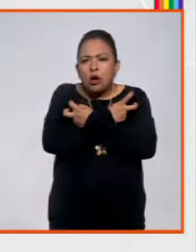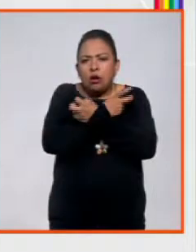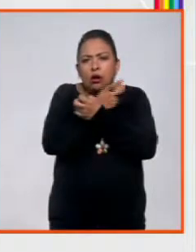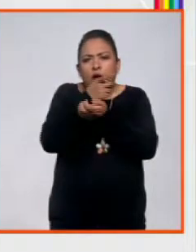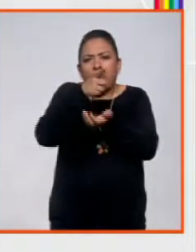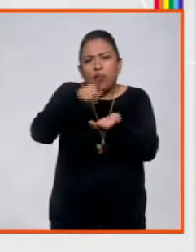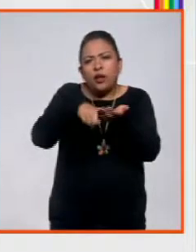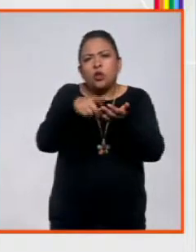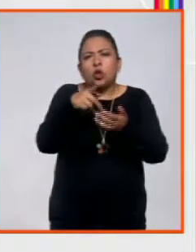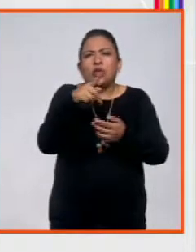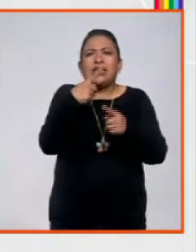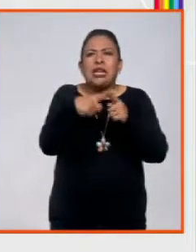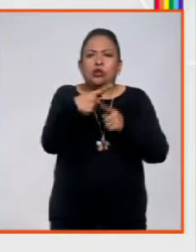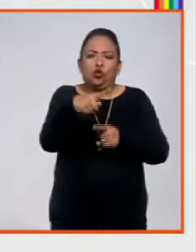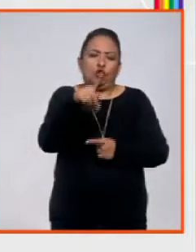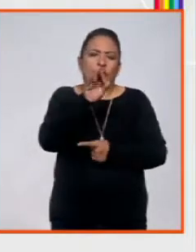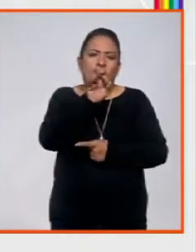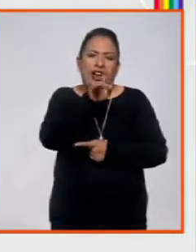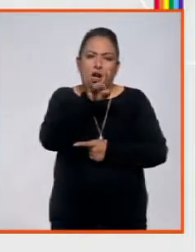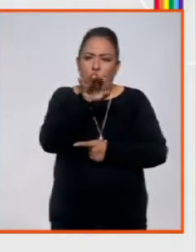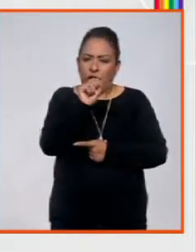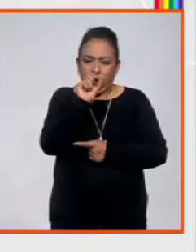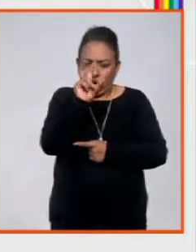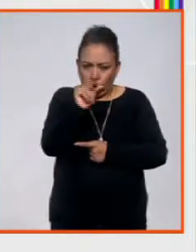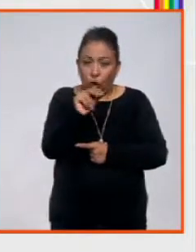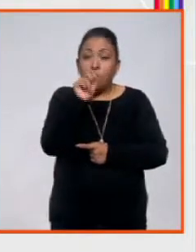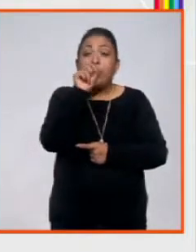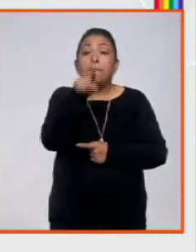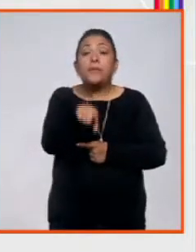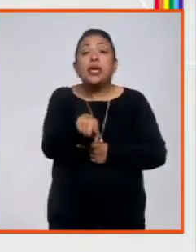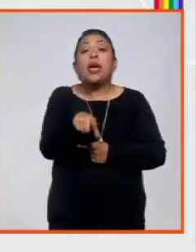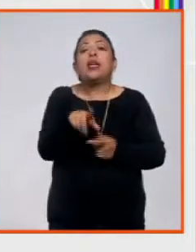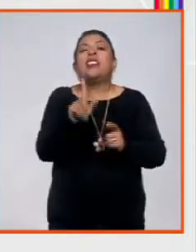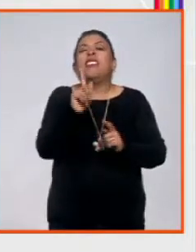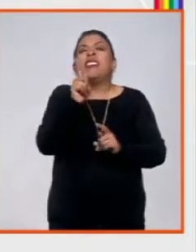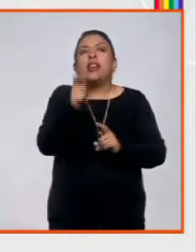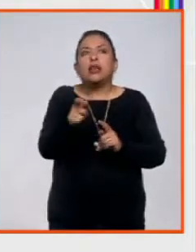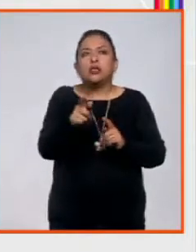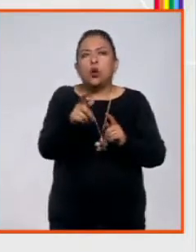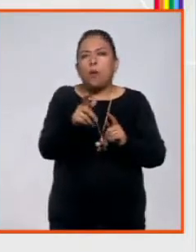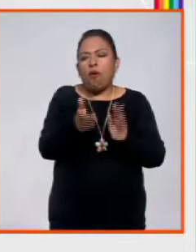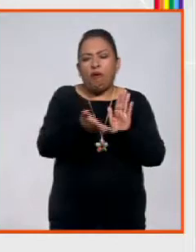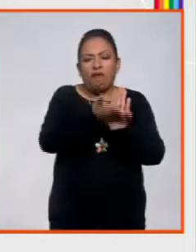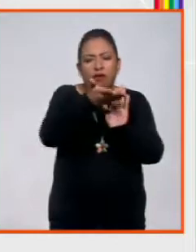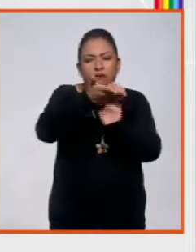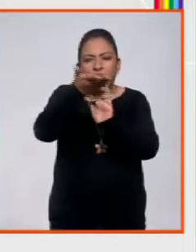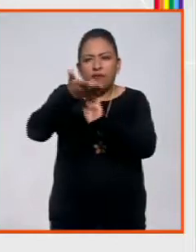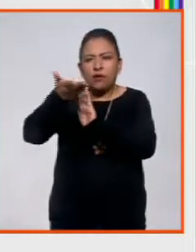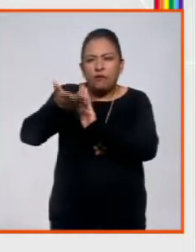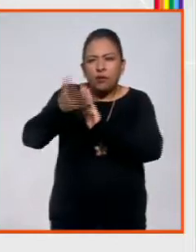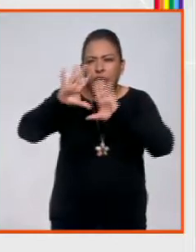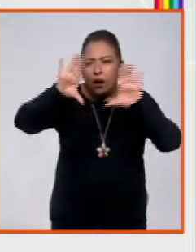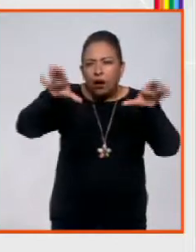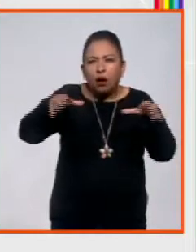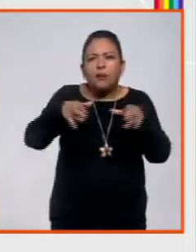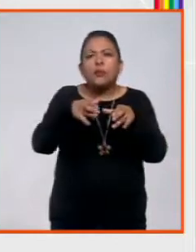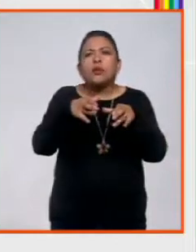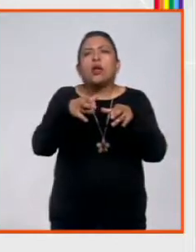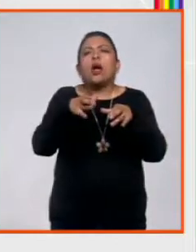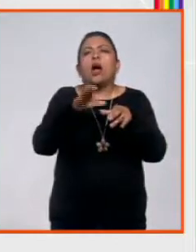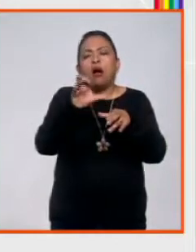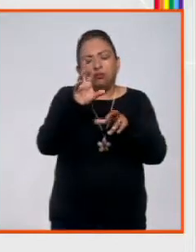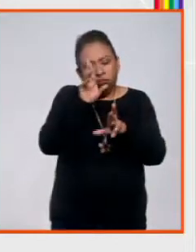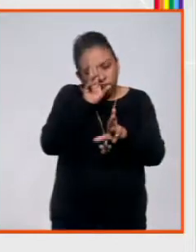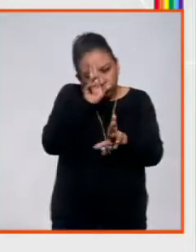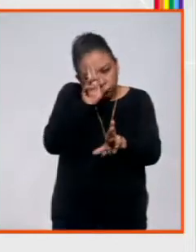faraones sino que tiene que ver con toda una edificación relacionada con el